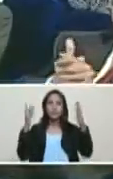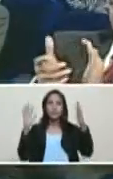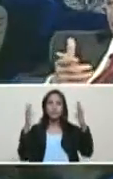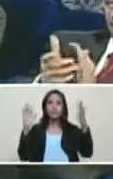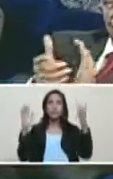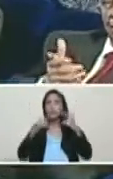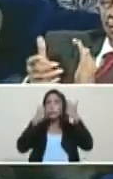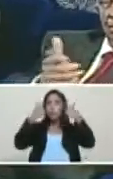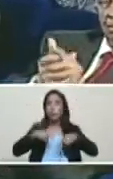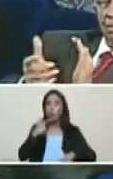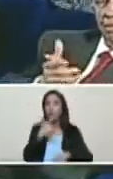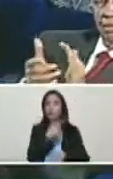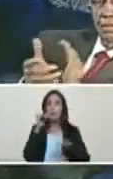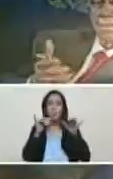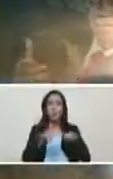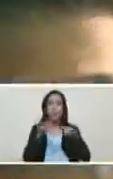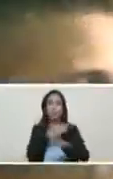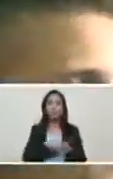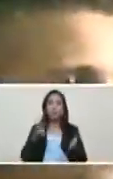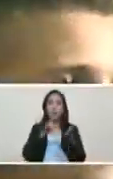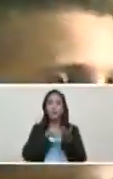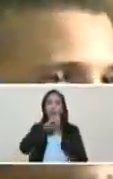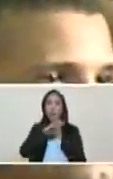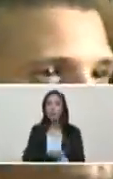Y hoy dicen lo mismo.